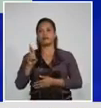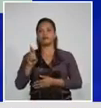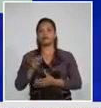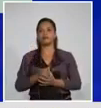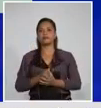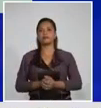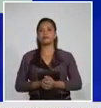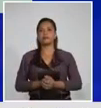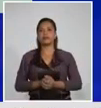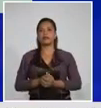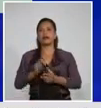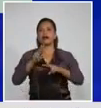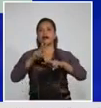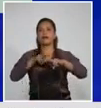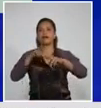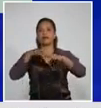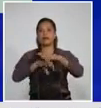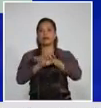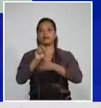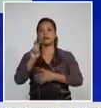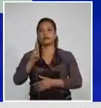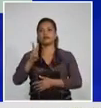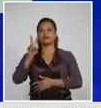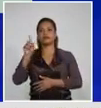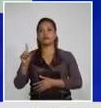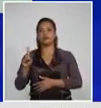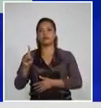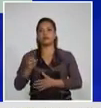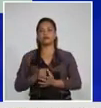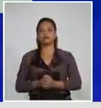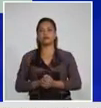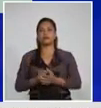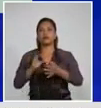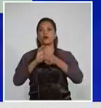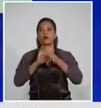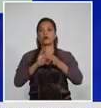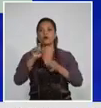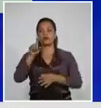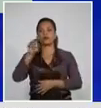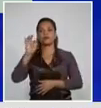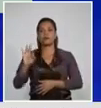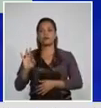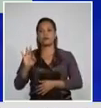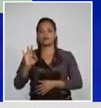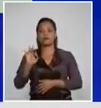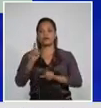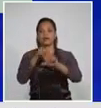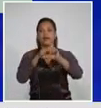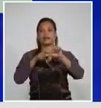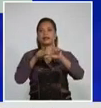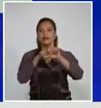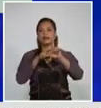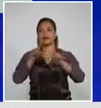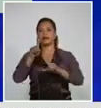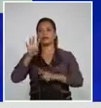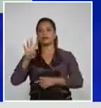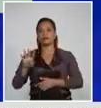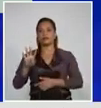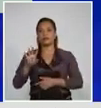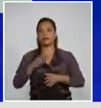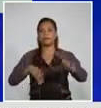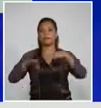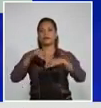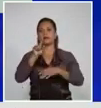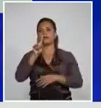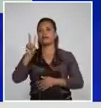22 cada uno, Habana del Este 21, Guanabacoa 18, Regla 14, Playa